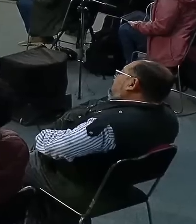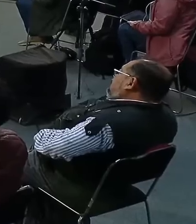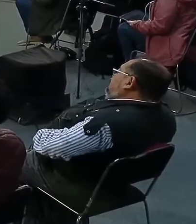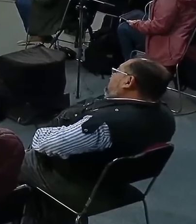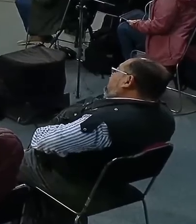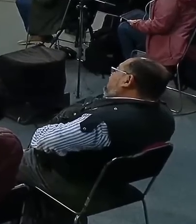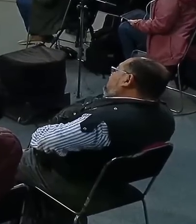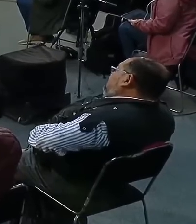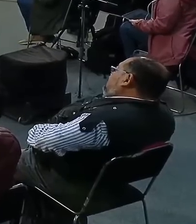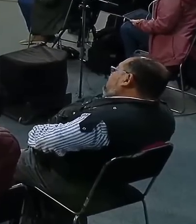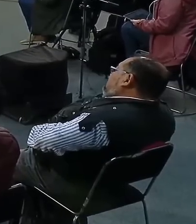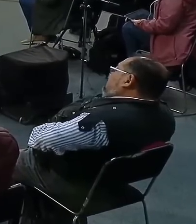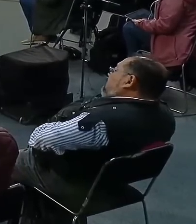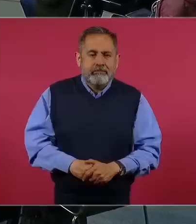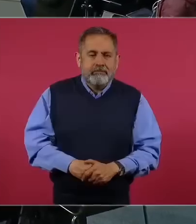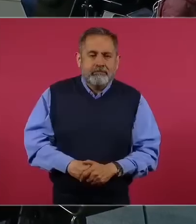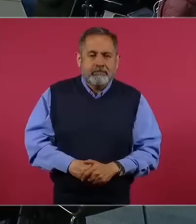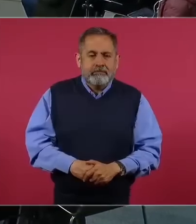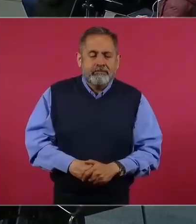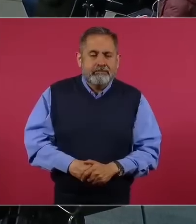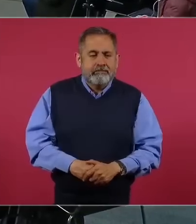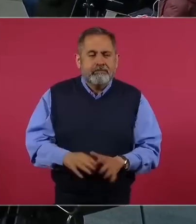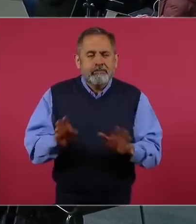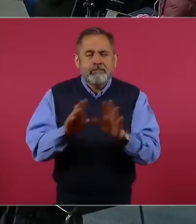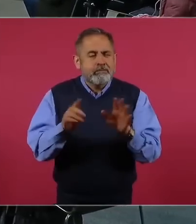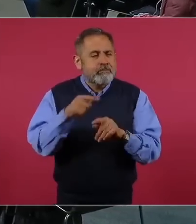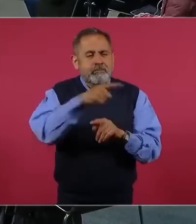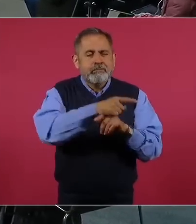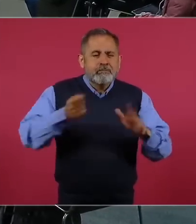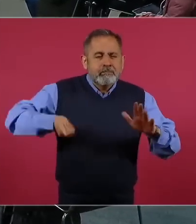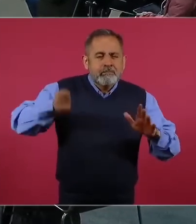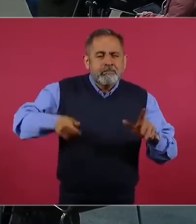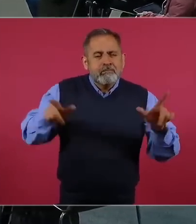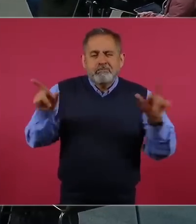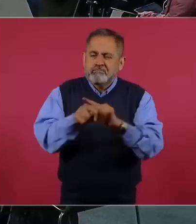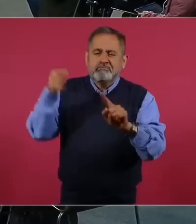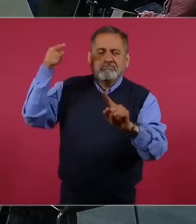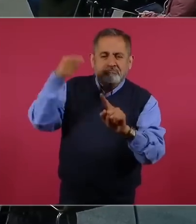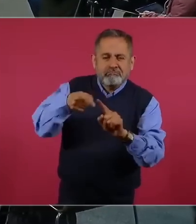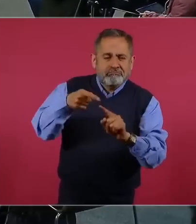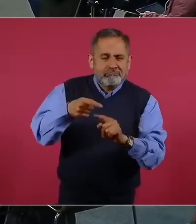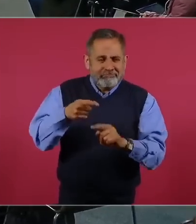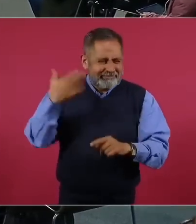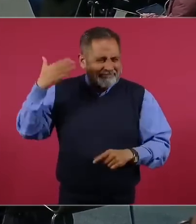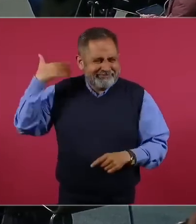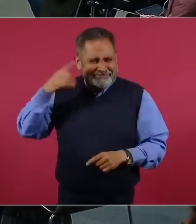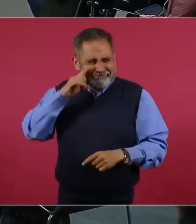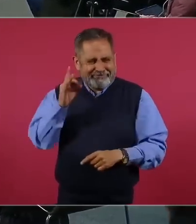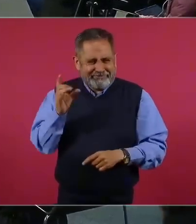que está en la resolución, que la vez pasada lo vimos.